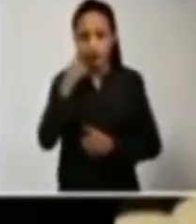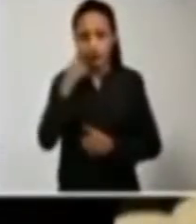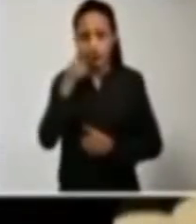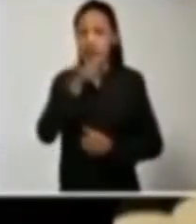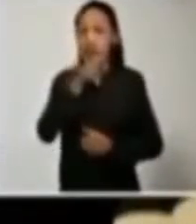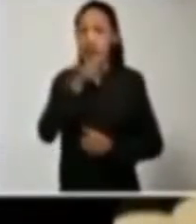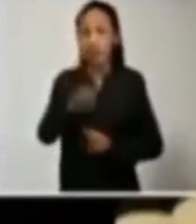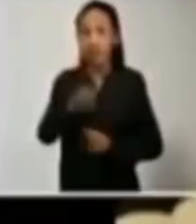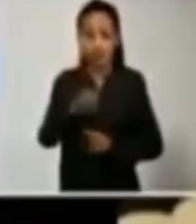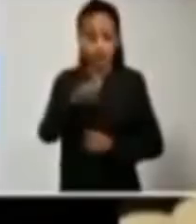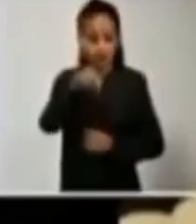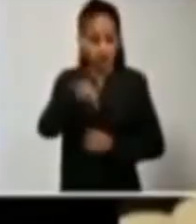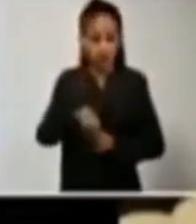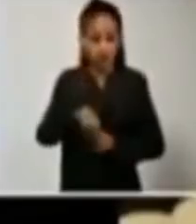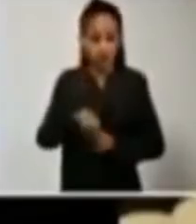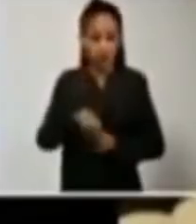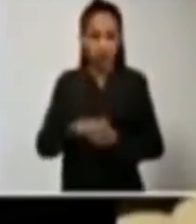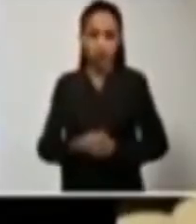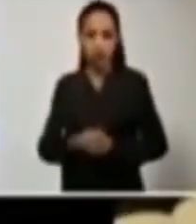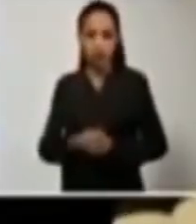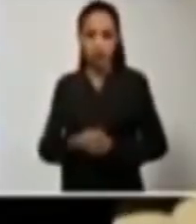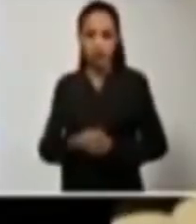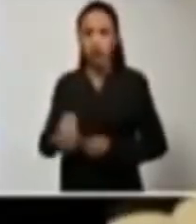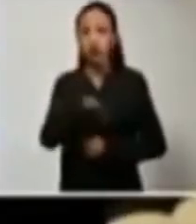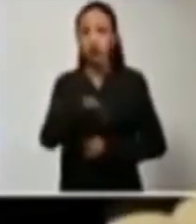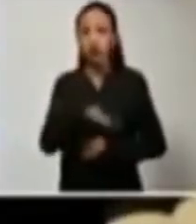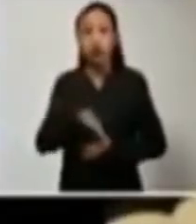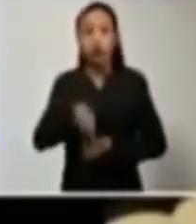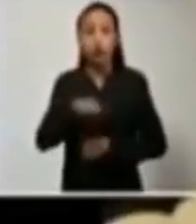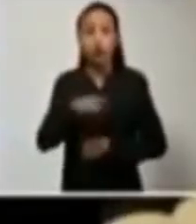en la base naval de Guantánamo.